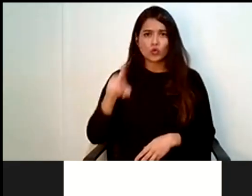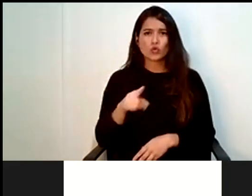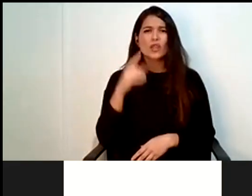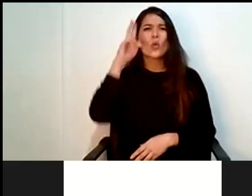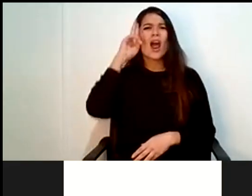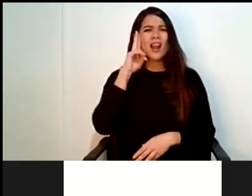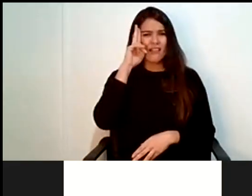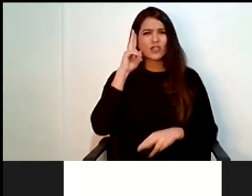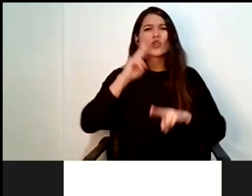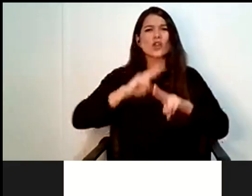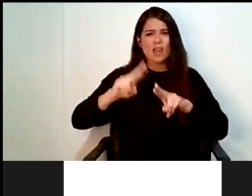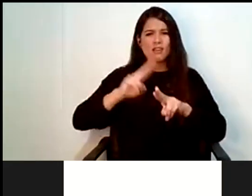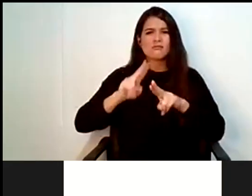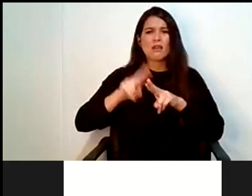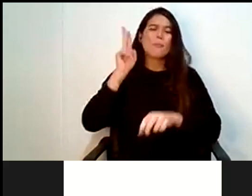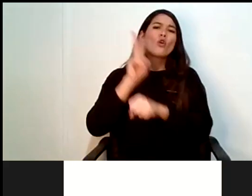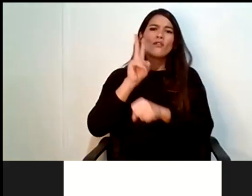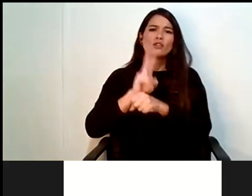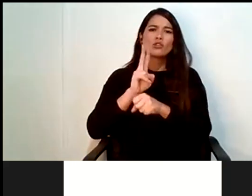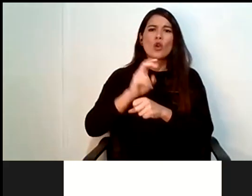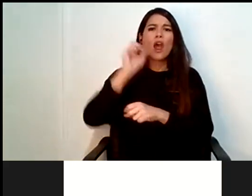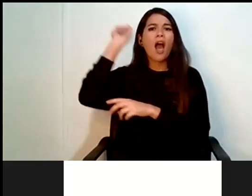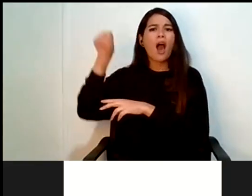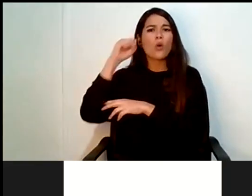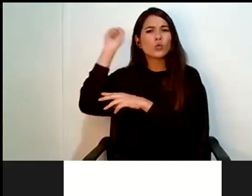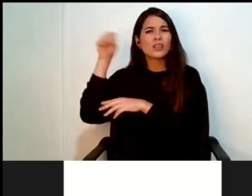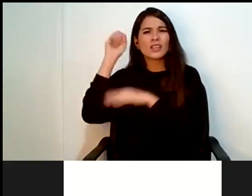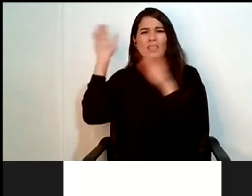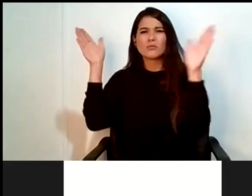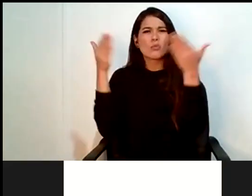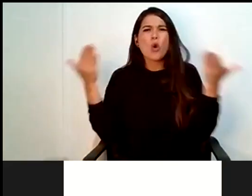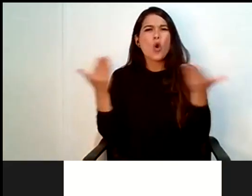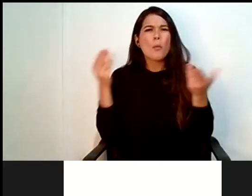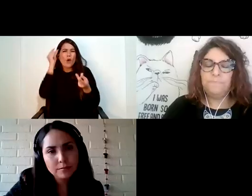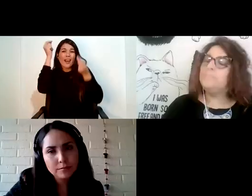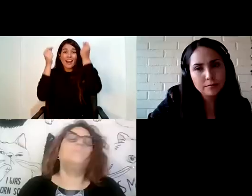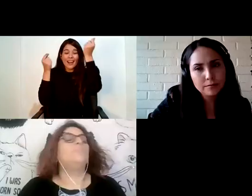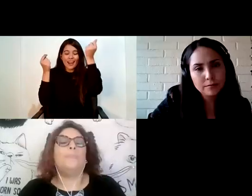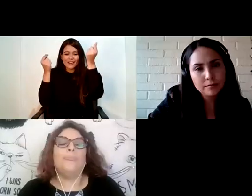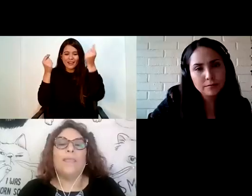profesor Daniel Valdés en su libro Autismo, cómo crear contextos amigables.